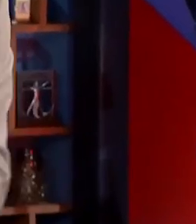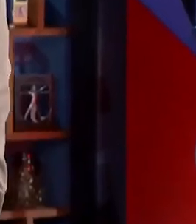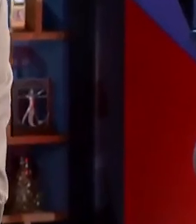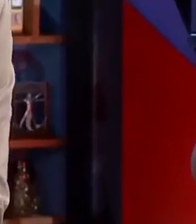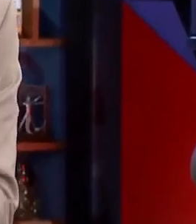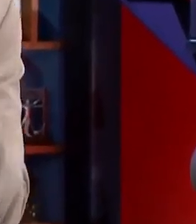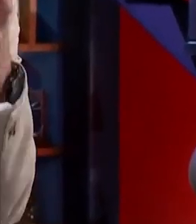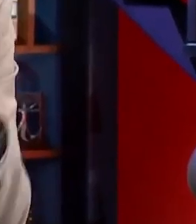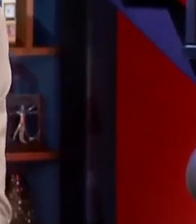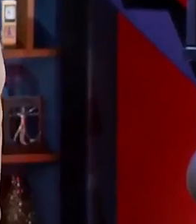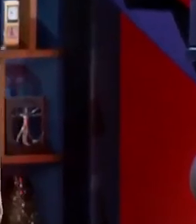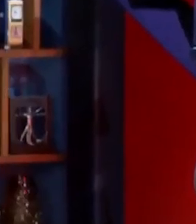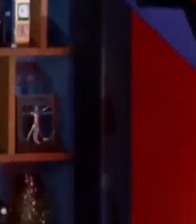estábamos a la mañana